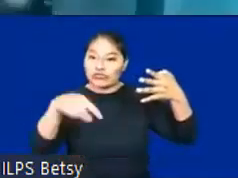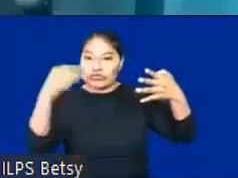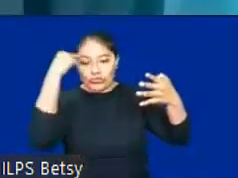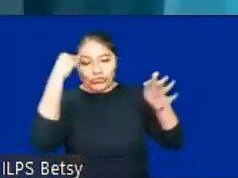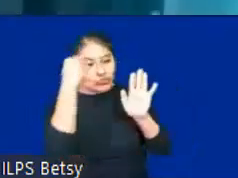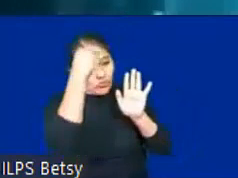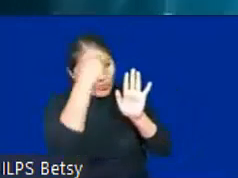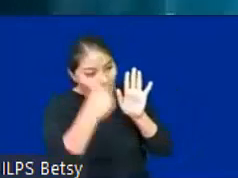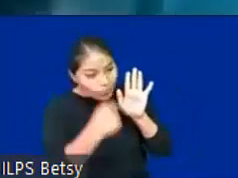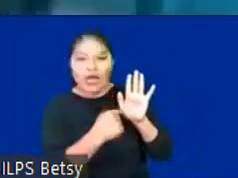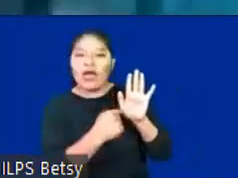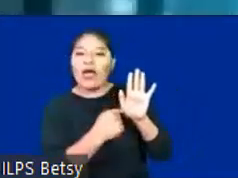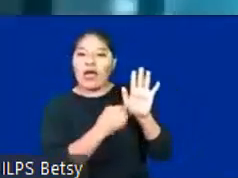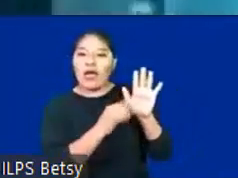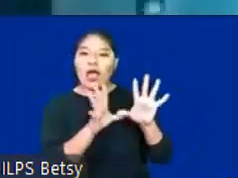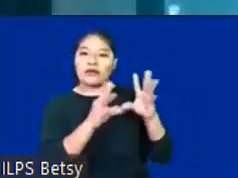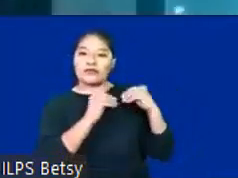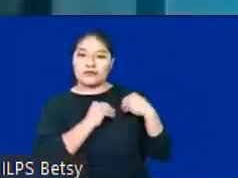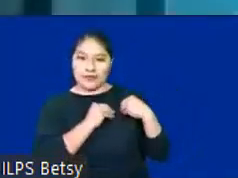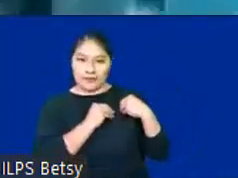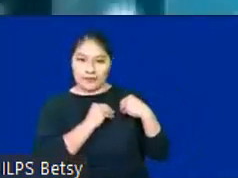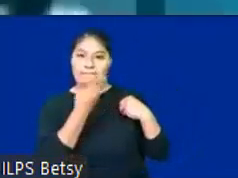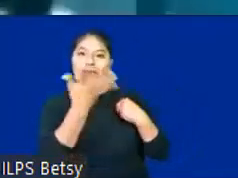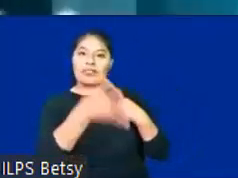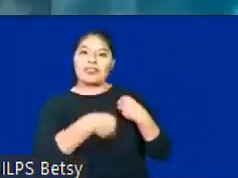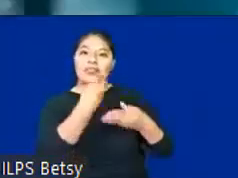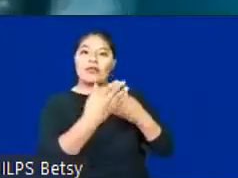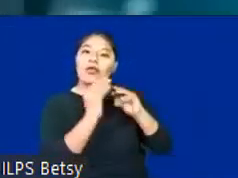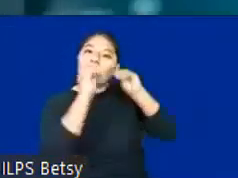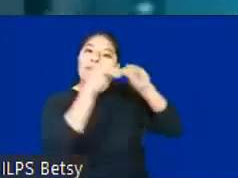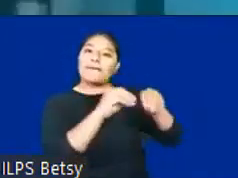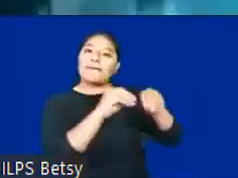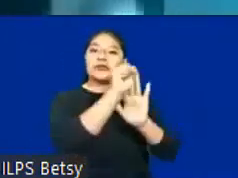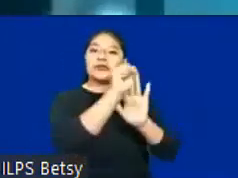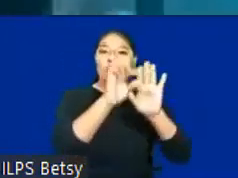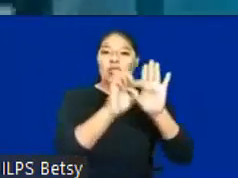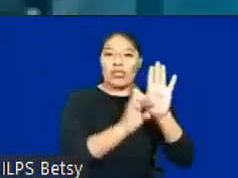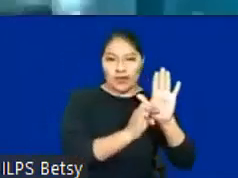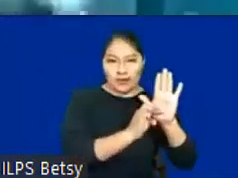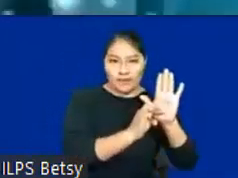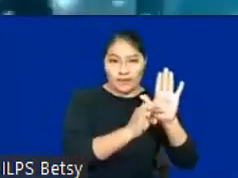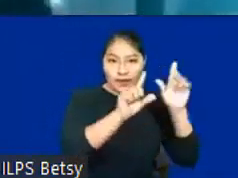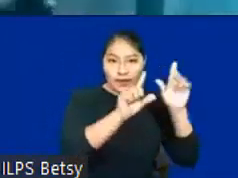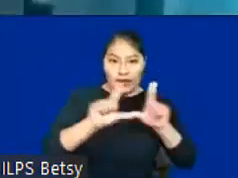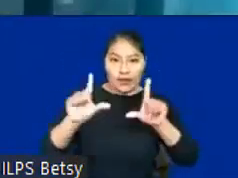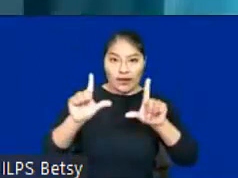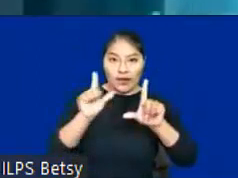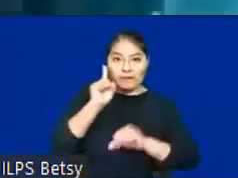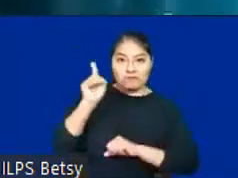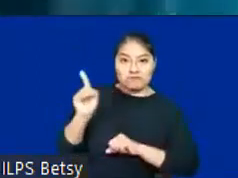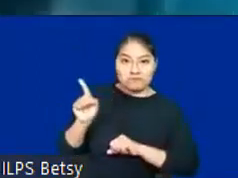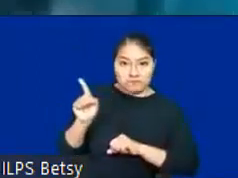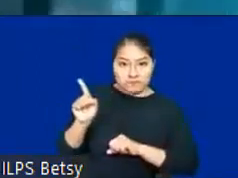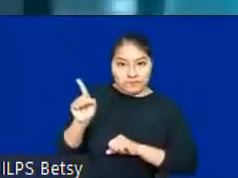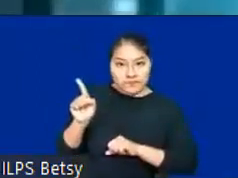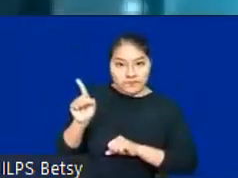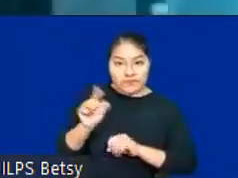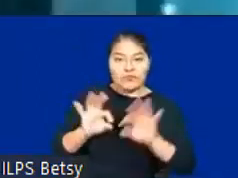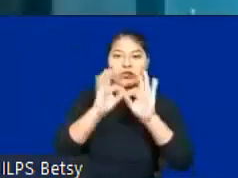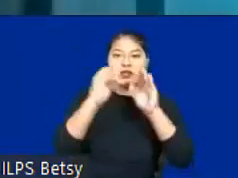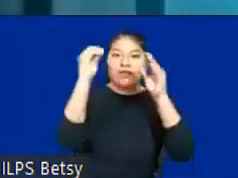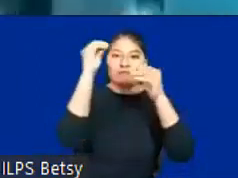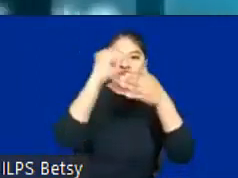le asigna, entre las principales que he podido plantear en esta lámina, es formular el plan de gobierno digital.